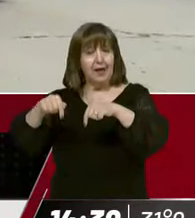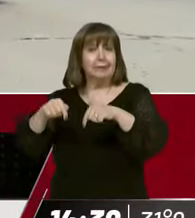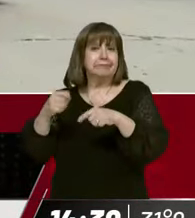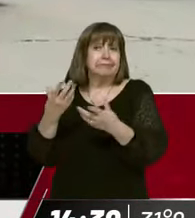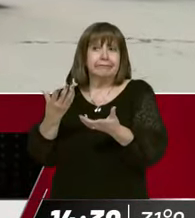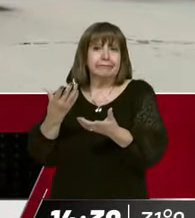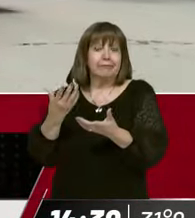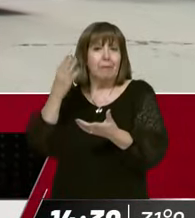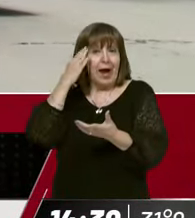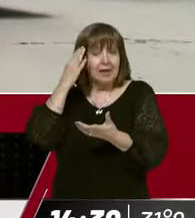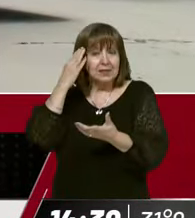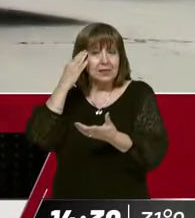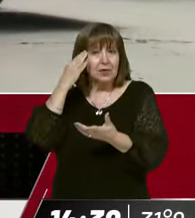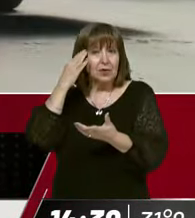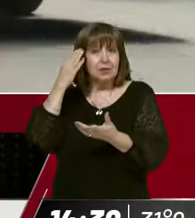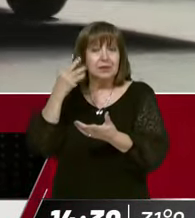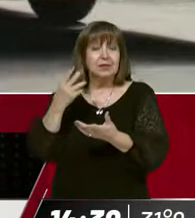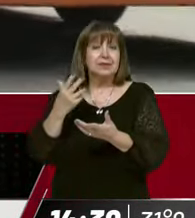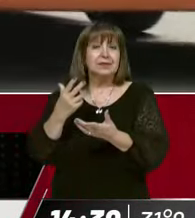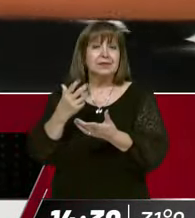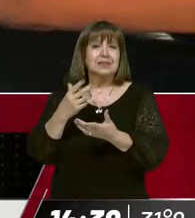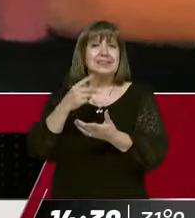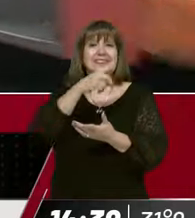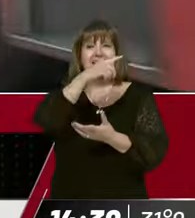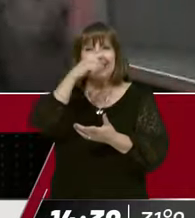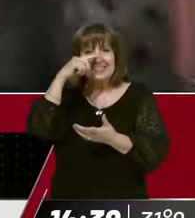este 2024 del tercer mes del año, son